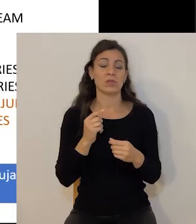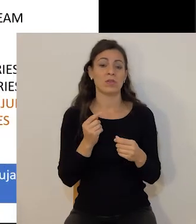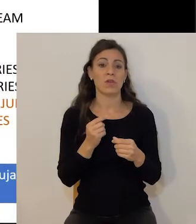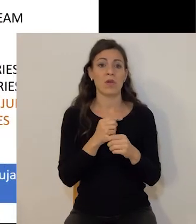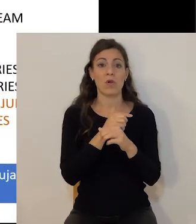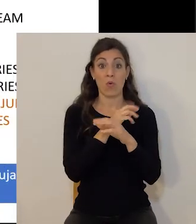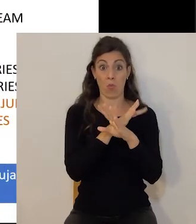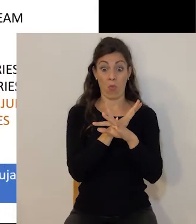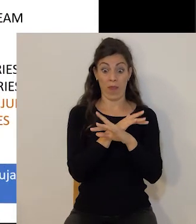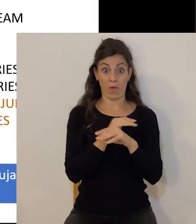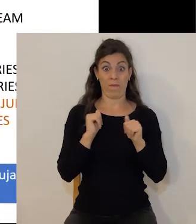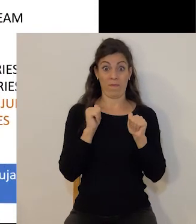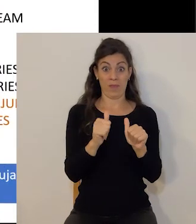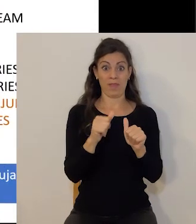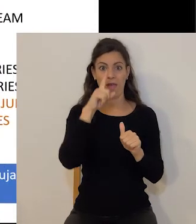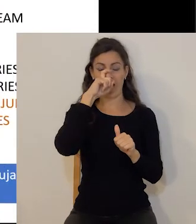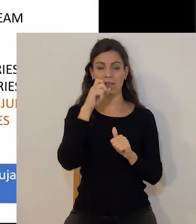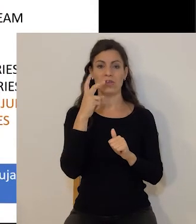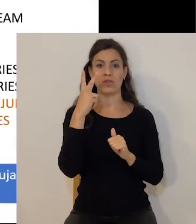el año 2013,